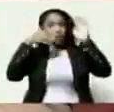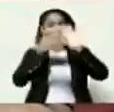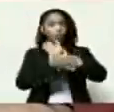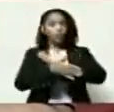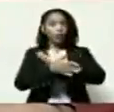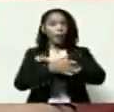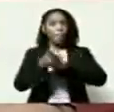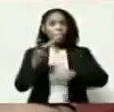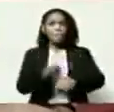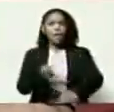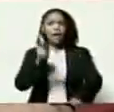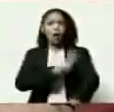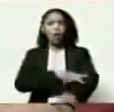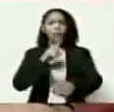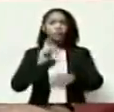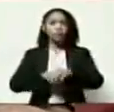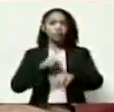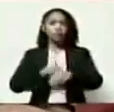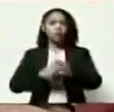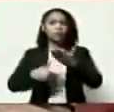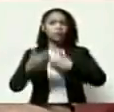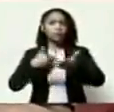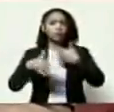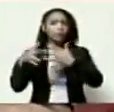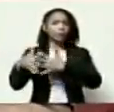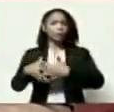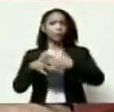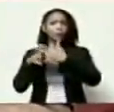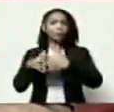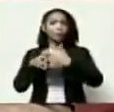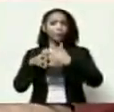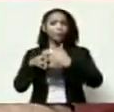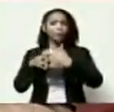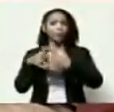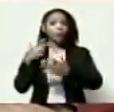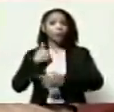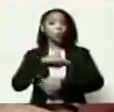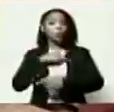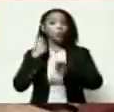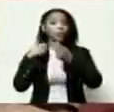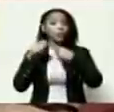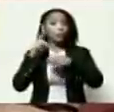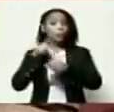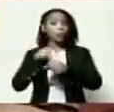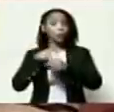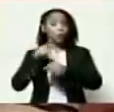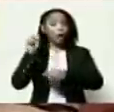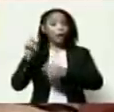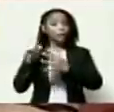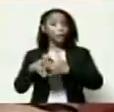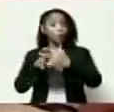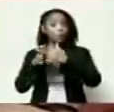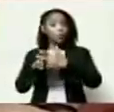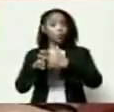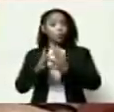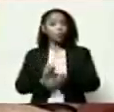el peor momento de las relaciones con Estados Unidos, nosotros le vendíamos petróleo a Estados Unidos.